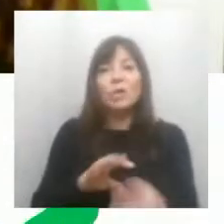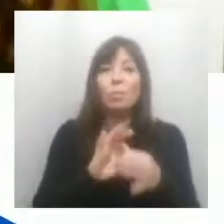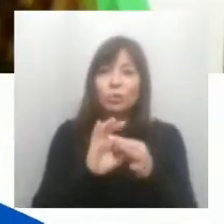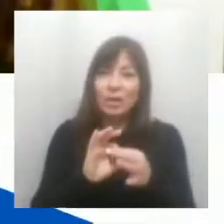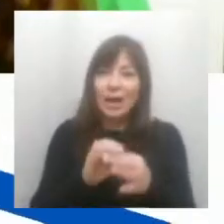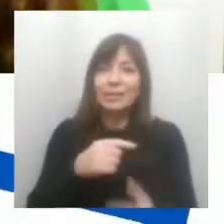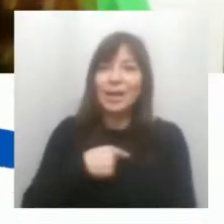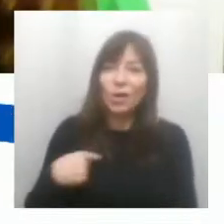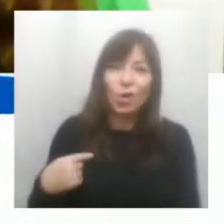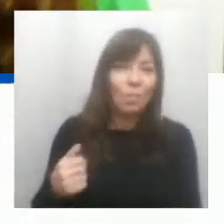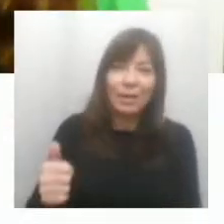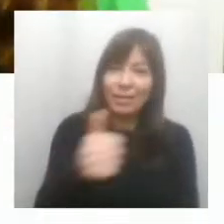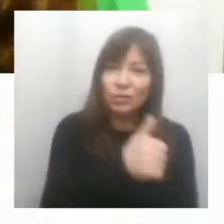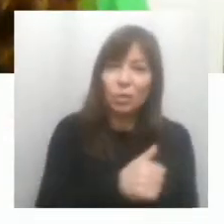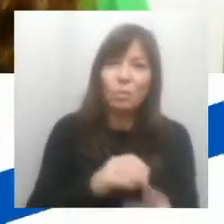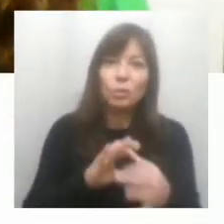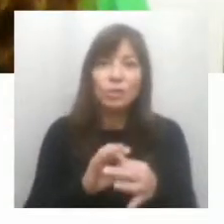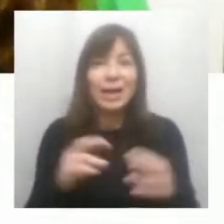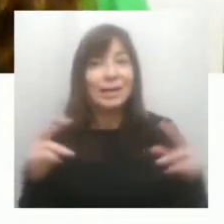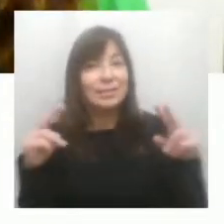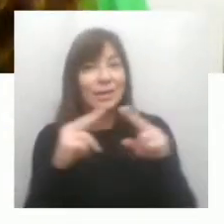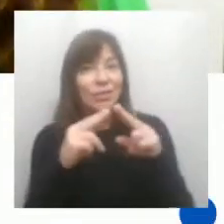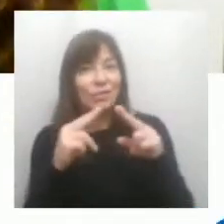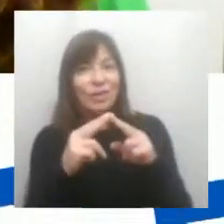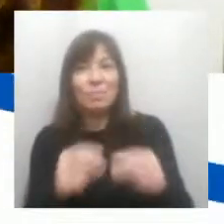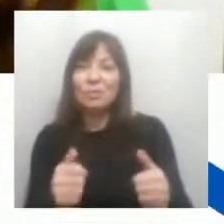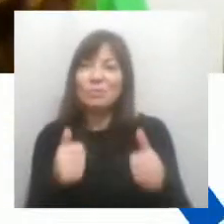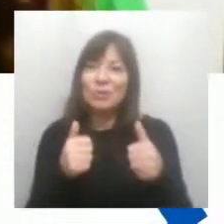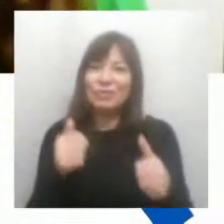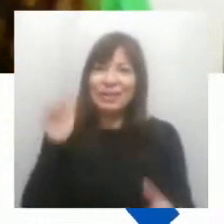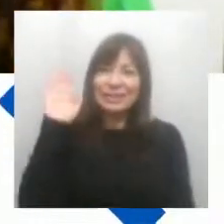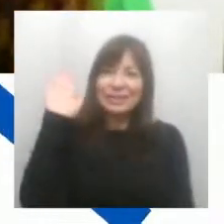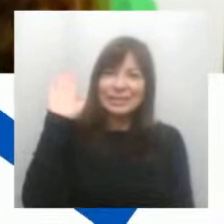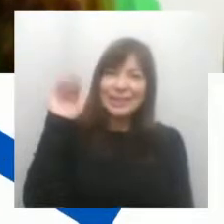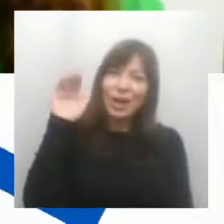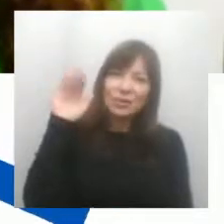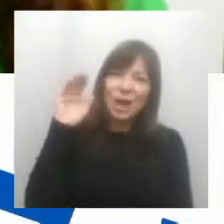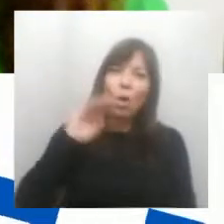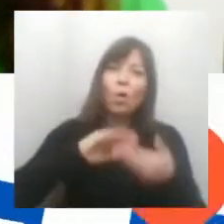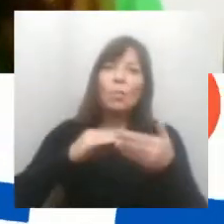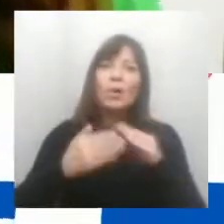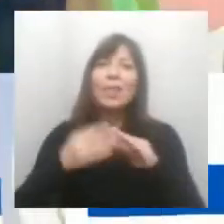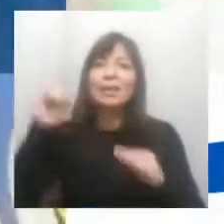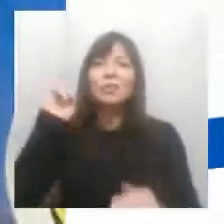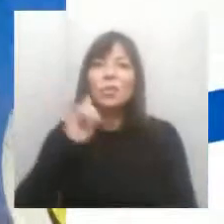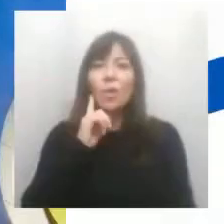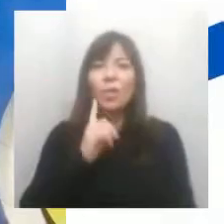todo, muchas gracias, nos vemos, que estén muy bien. Chao, chao. Adiós.